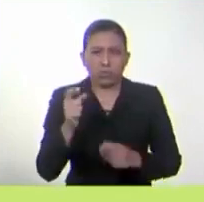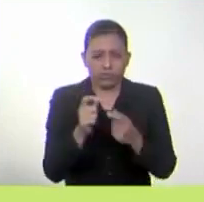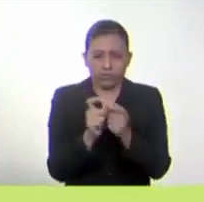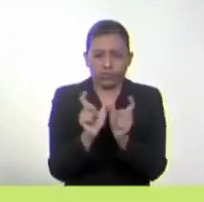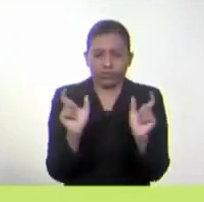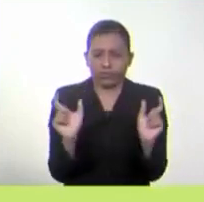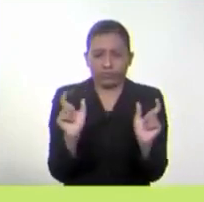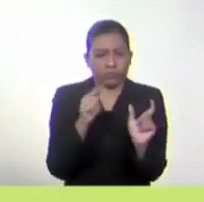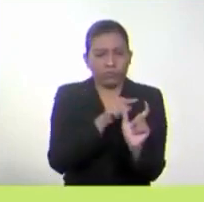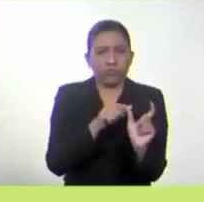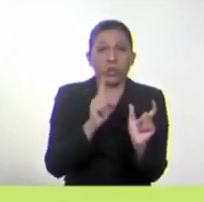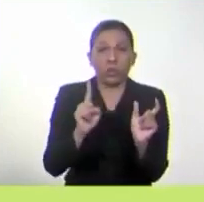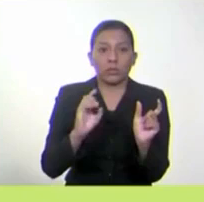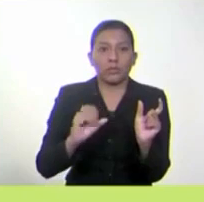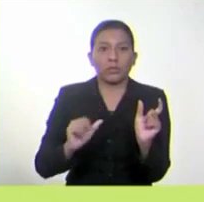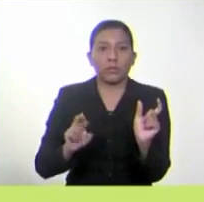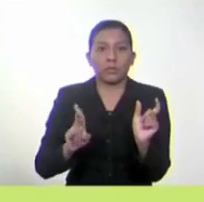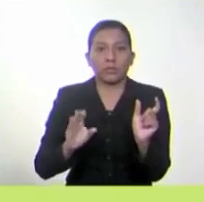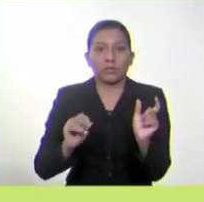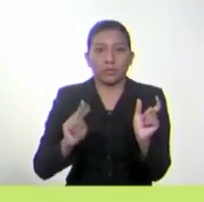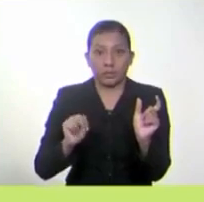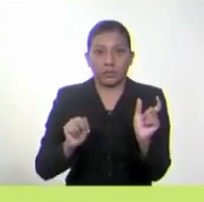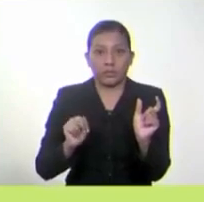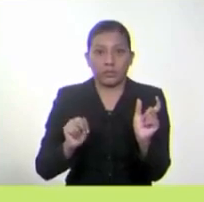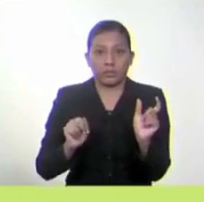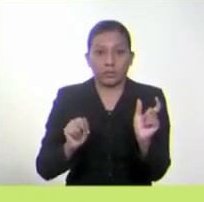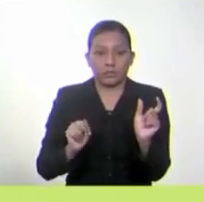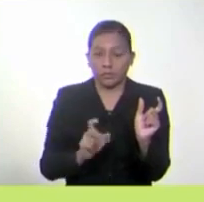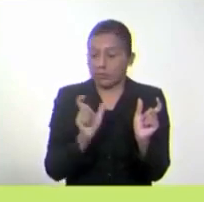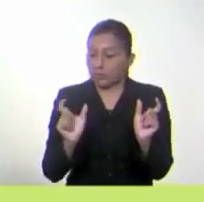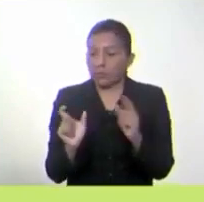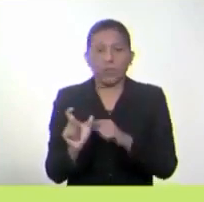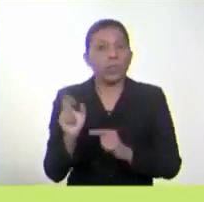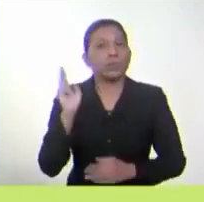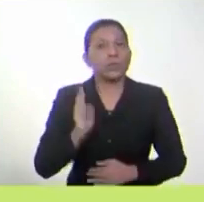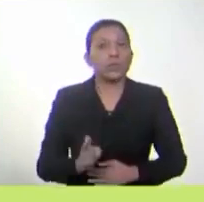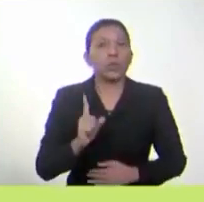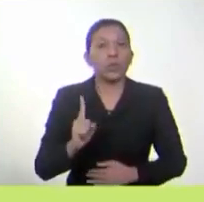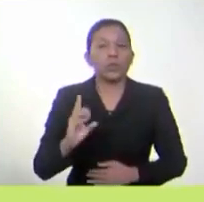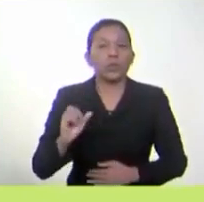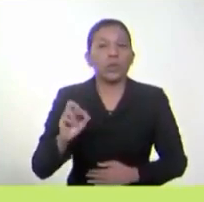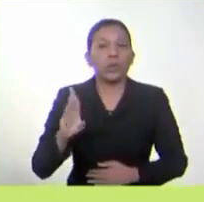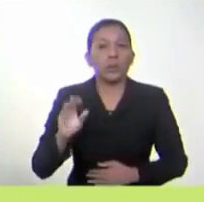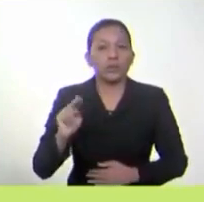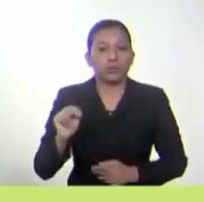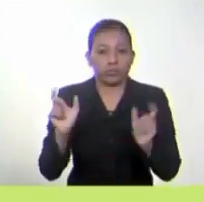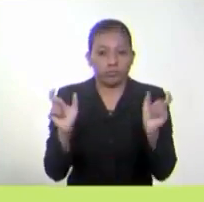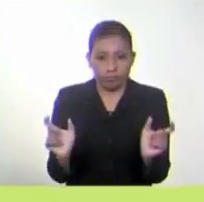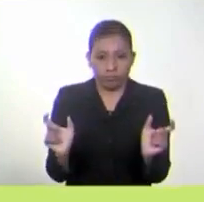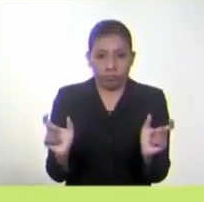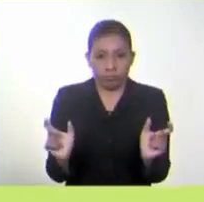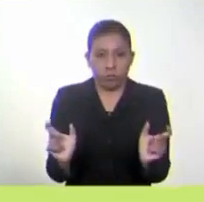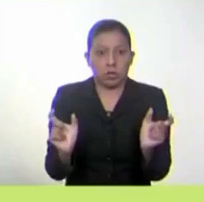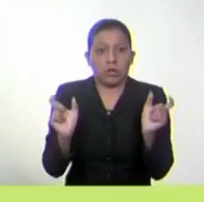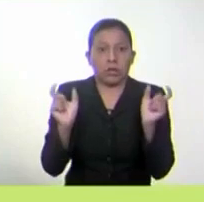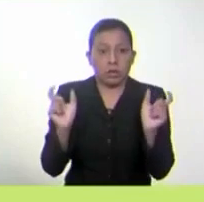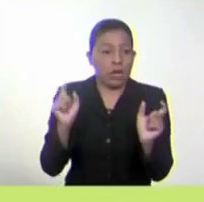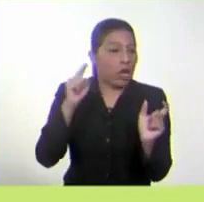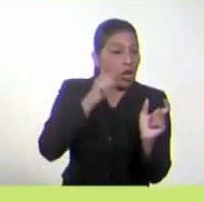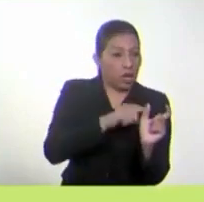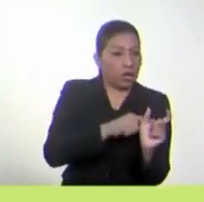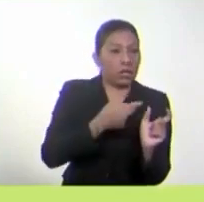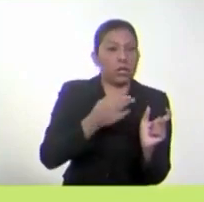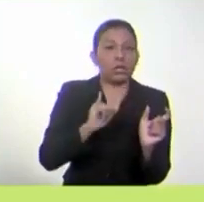un carbono, mientras que en los productos también hay uno. Ahora, a la izquierda hay 4 hidrógenos y a la derecha tiene 2.